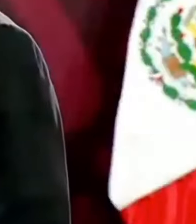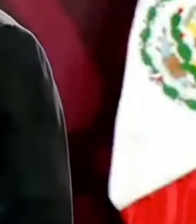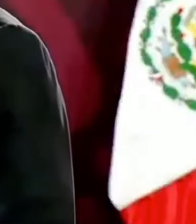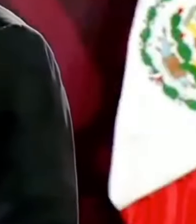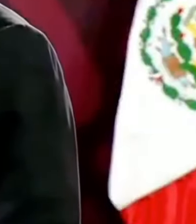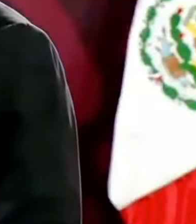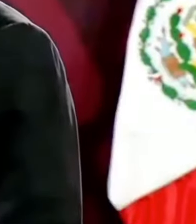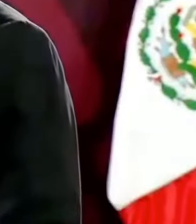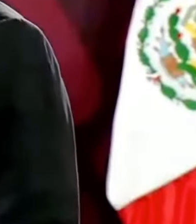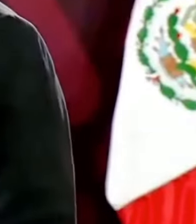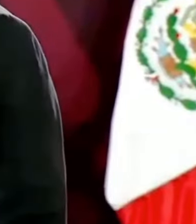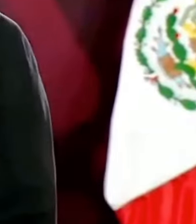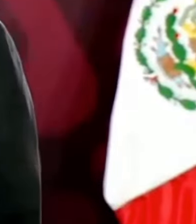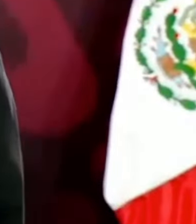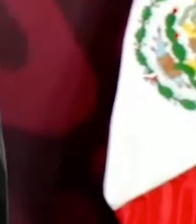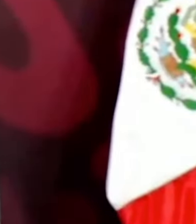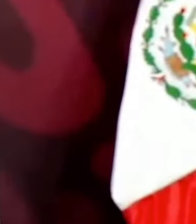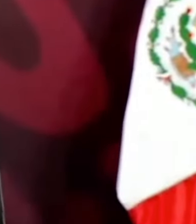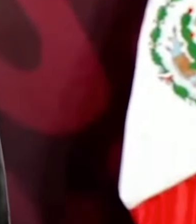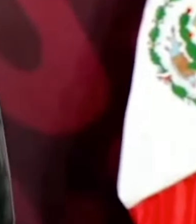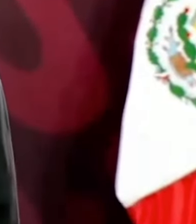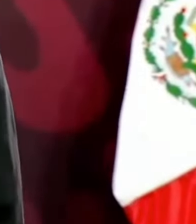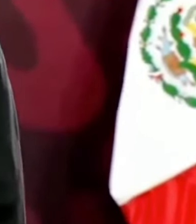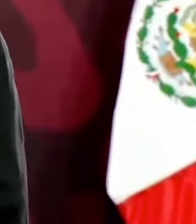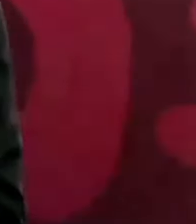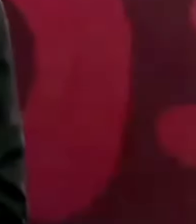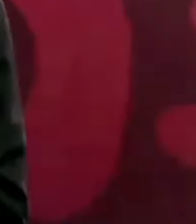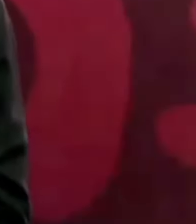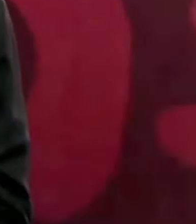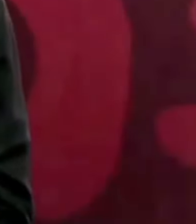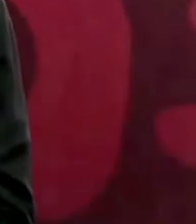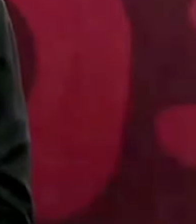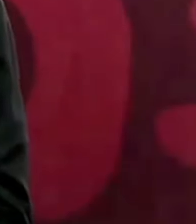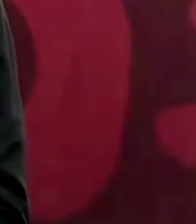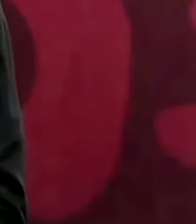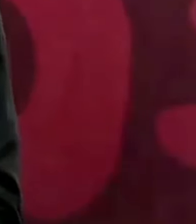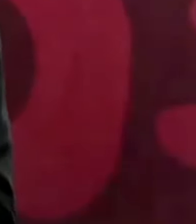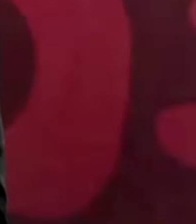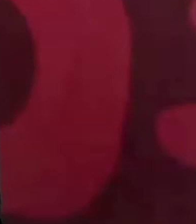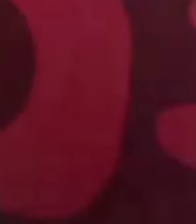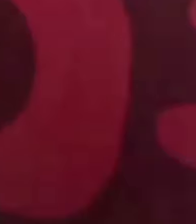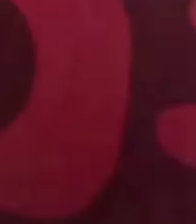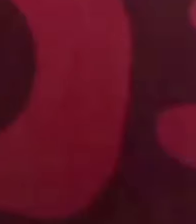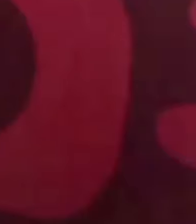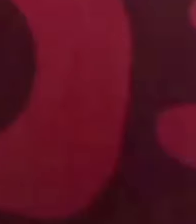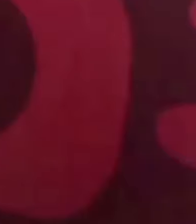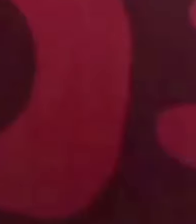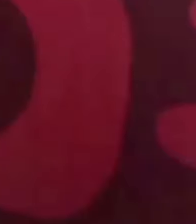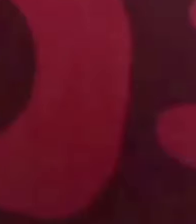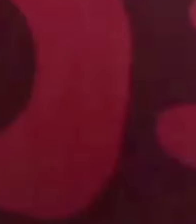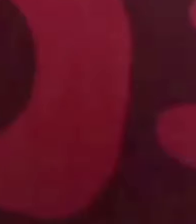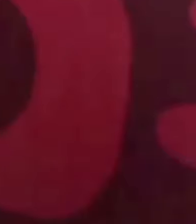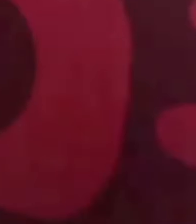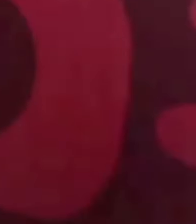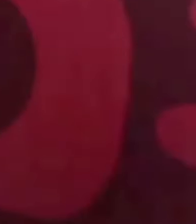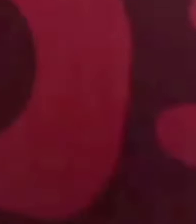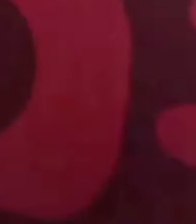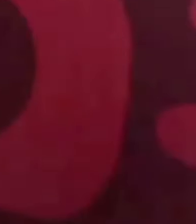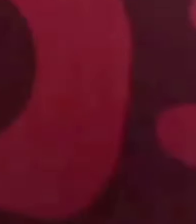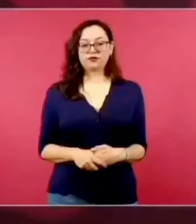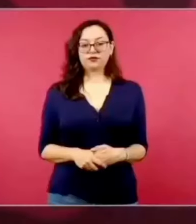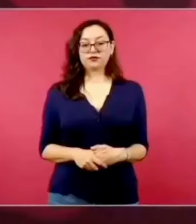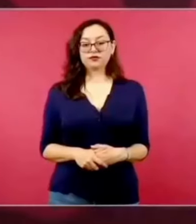procesarlas porque una de las cosas que sucede también información por eso es muy bueno el